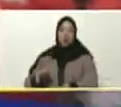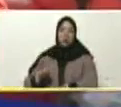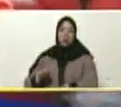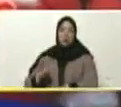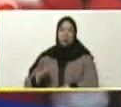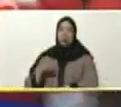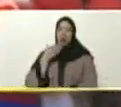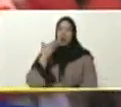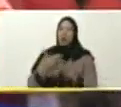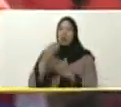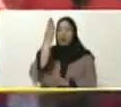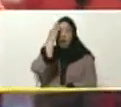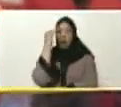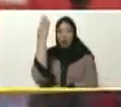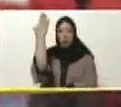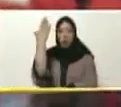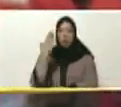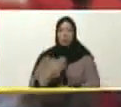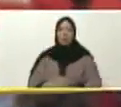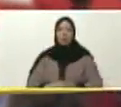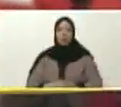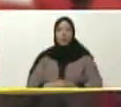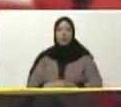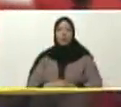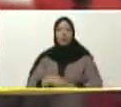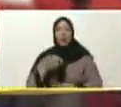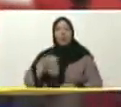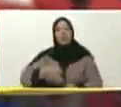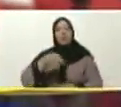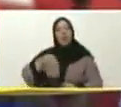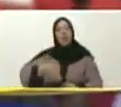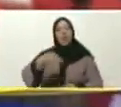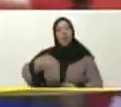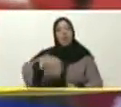le doy gracias a Dios siempre, todos los días,